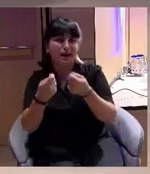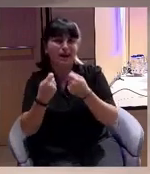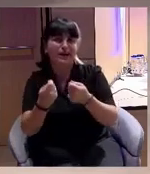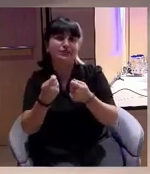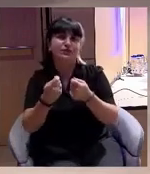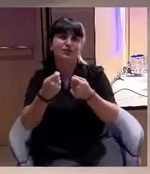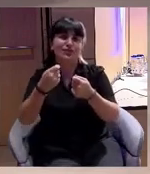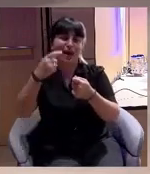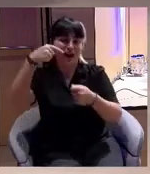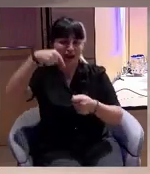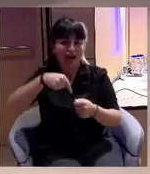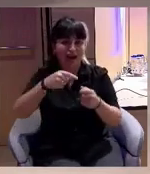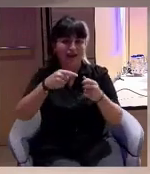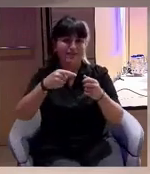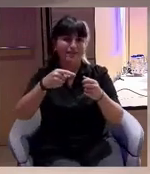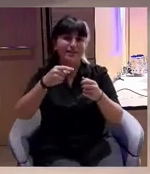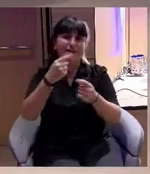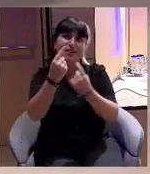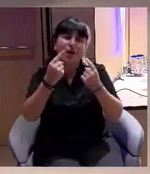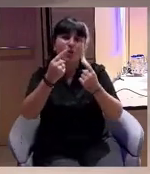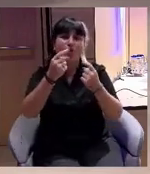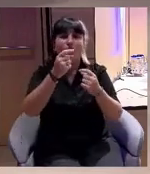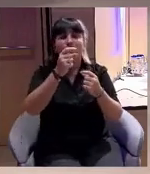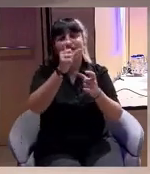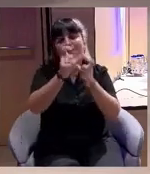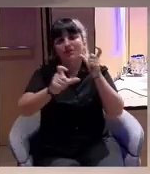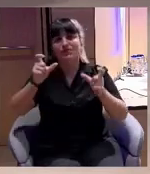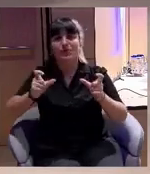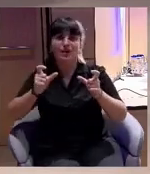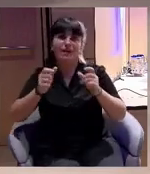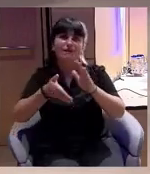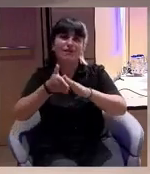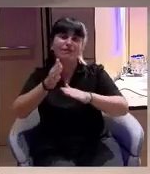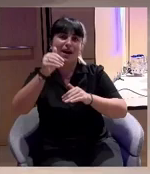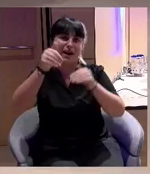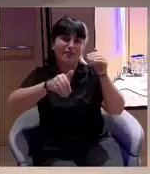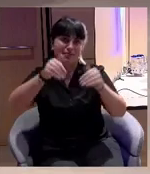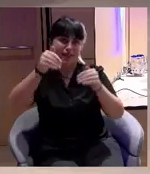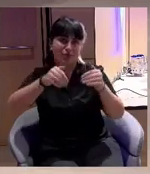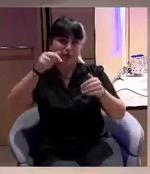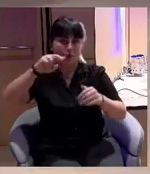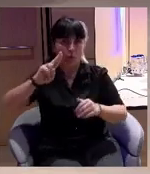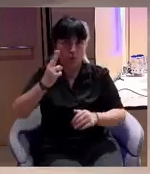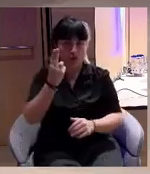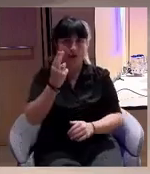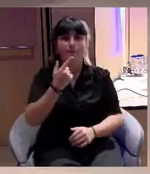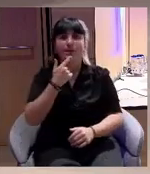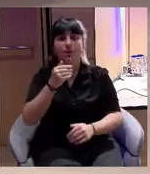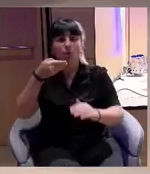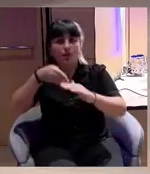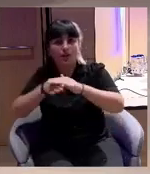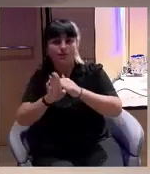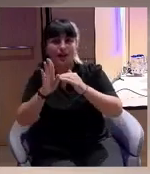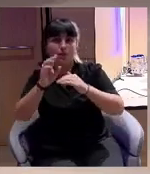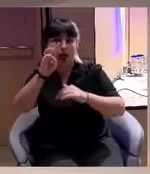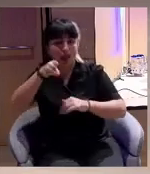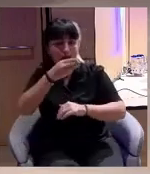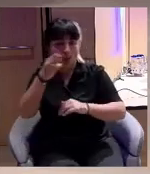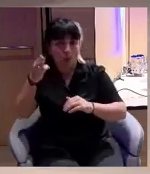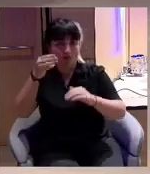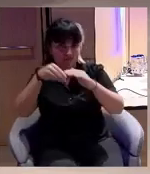Uruguay no son posibles eh Cuando uno entra a la página de la corte electoral que es donde están alojadas